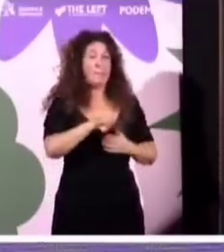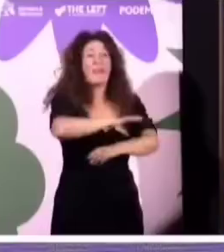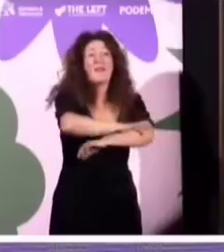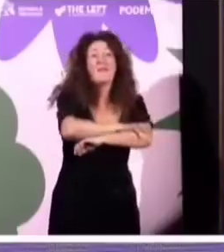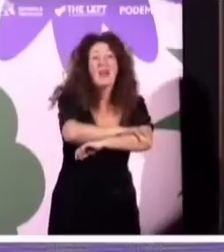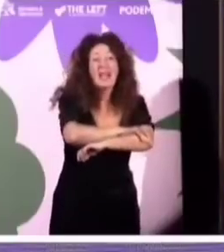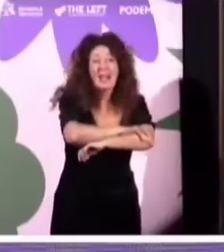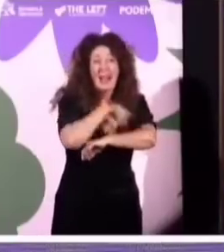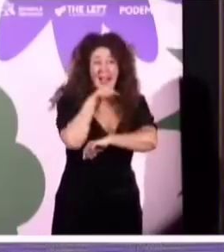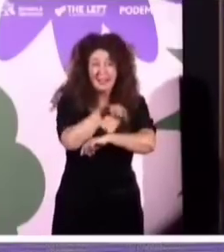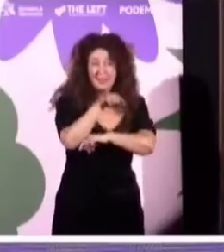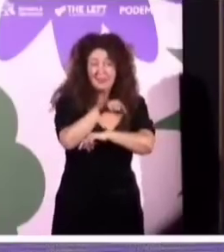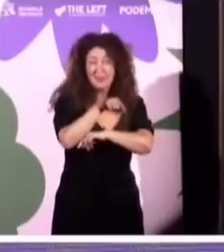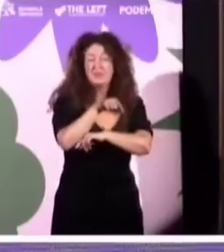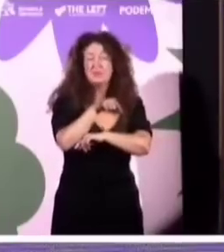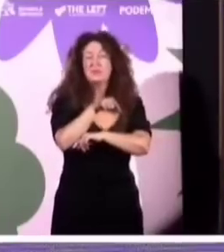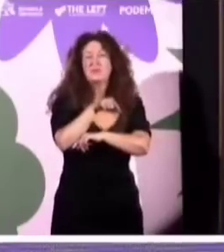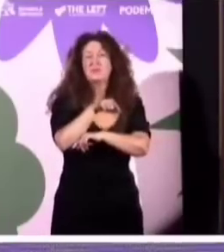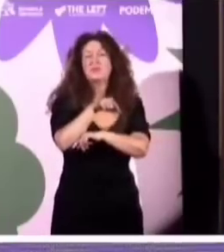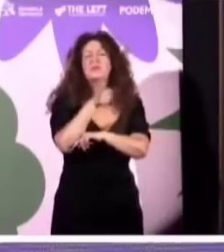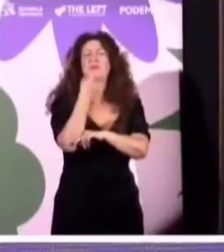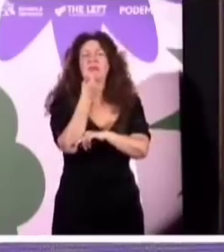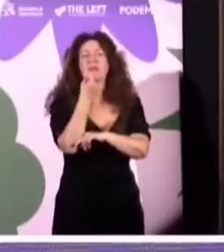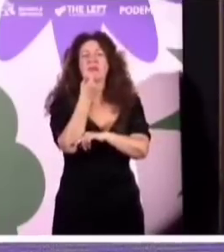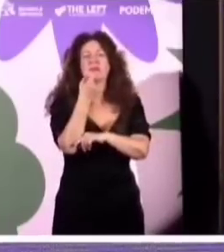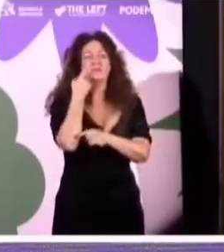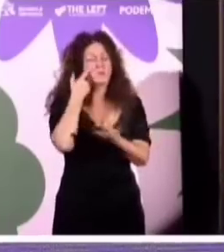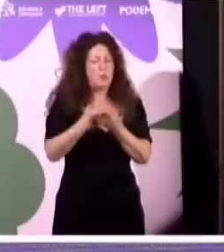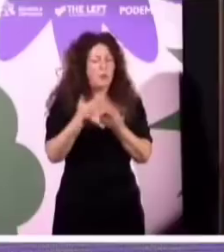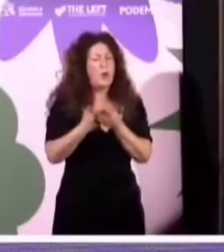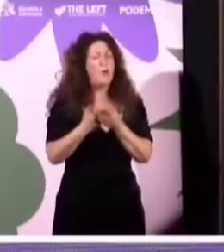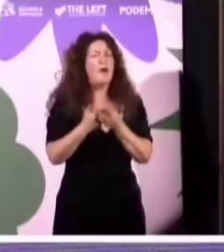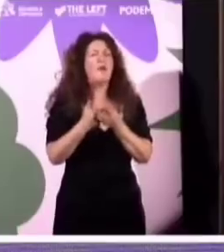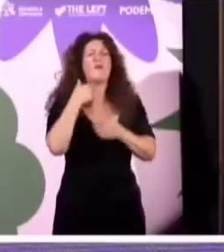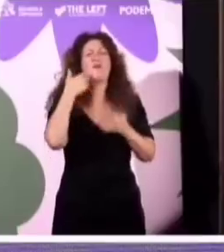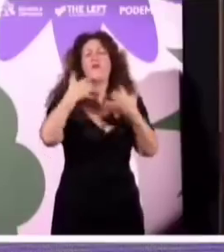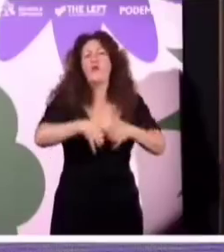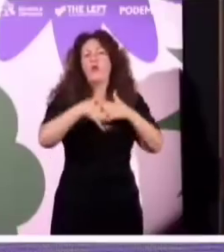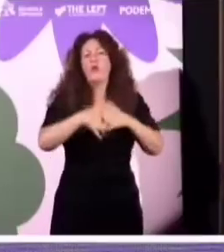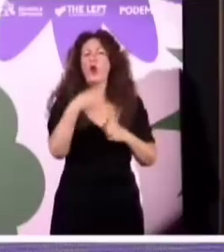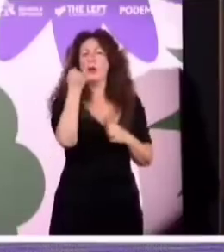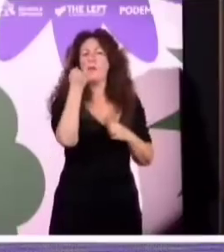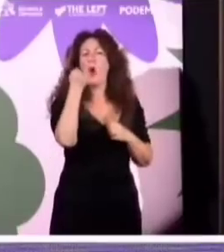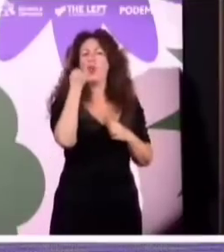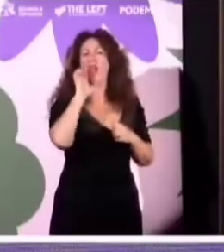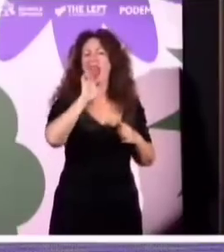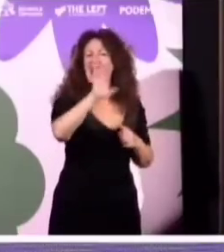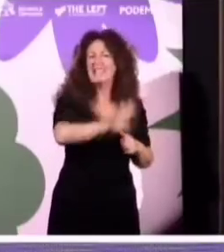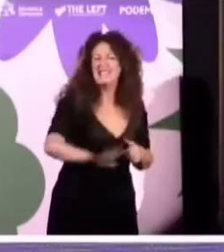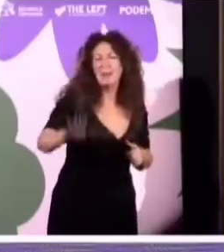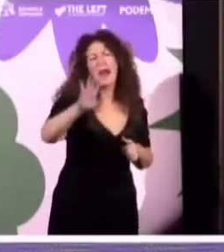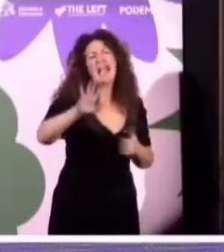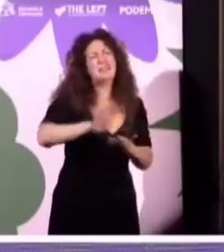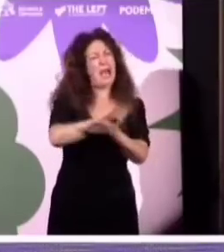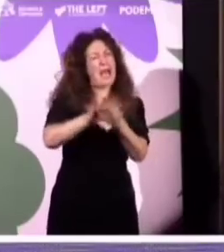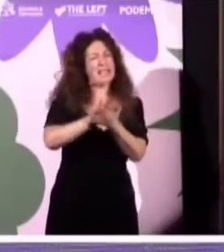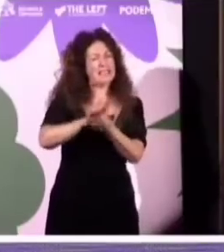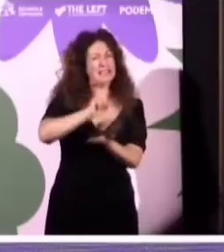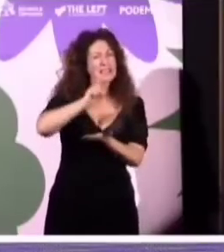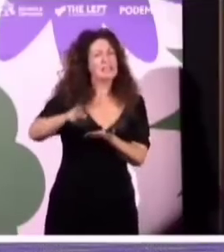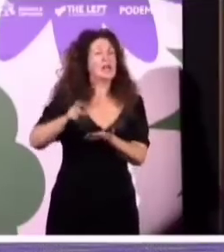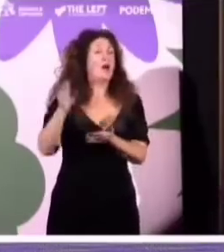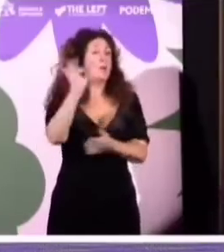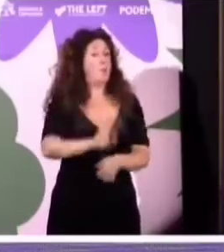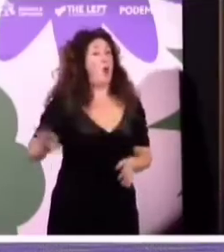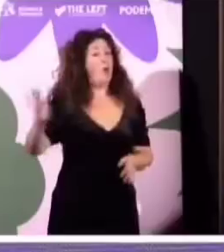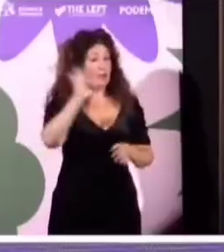Gates supuso una prueba de cómo ha funcionado el poder en este país para acabar con Podemos y puso